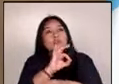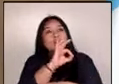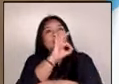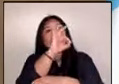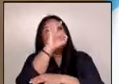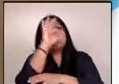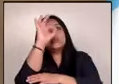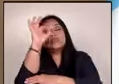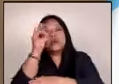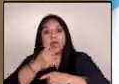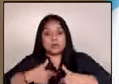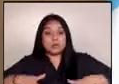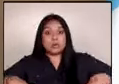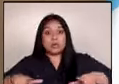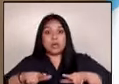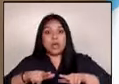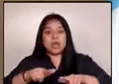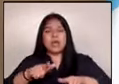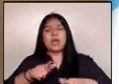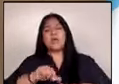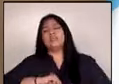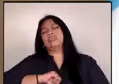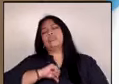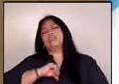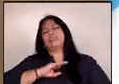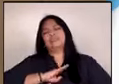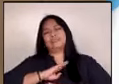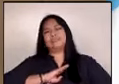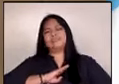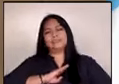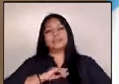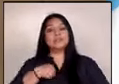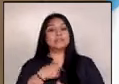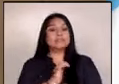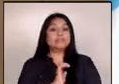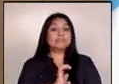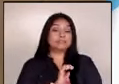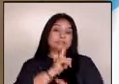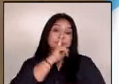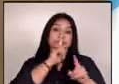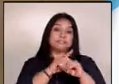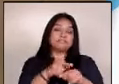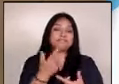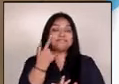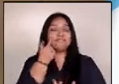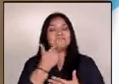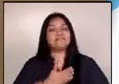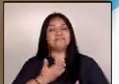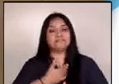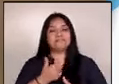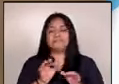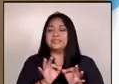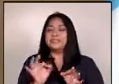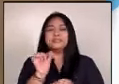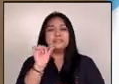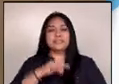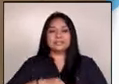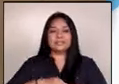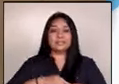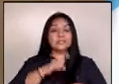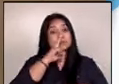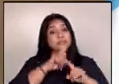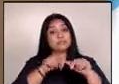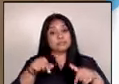lagos es un privilegio que espero poder disfrutar de nuevo pronto con estos recursos vamos